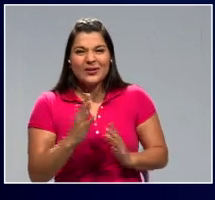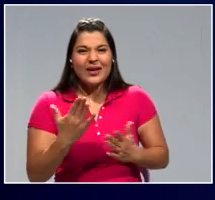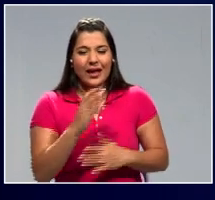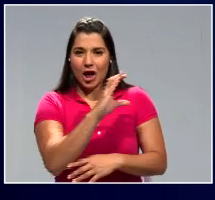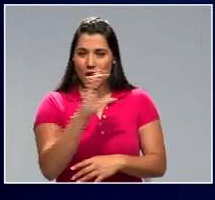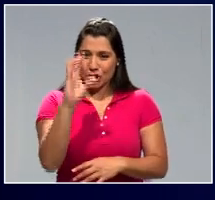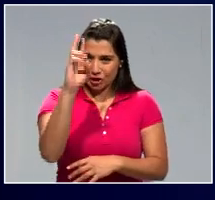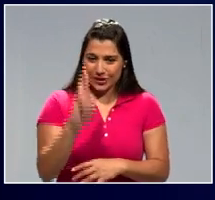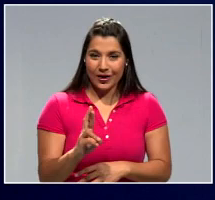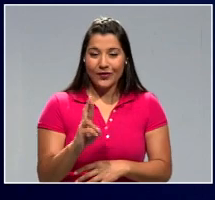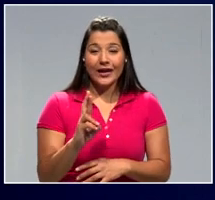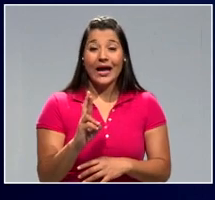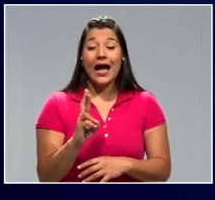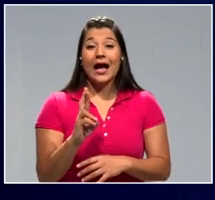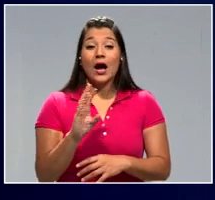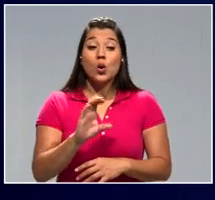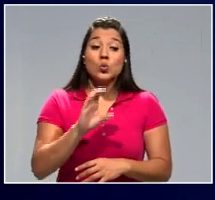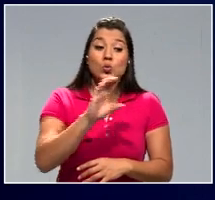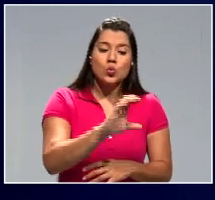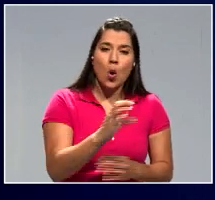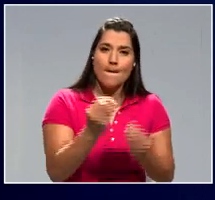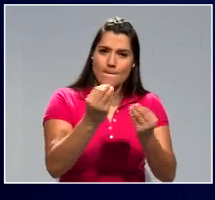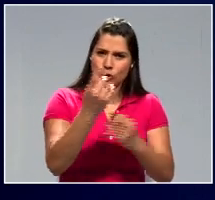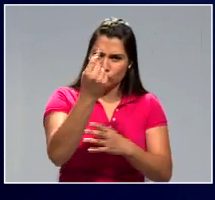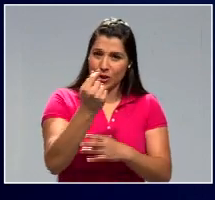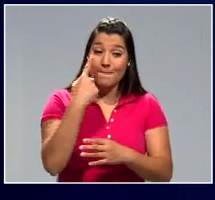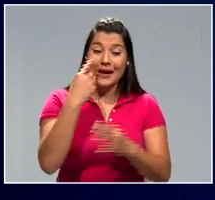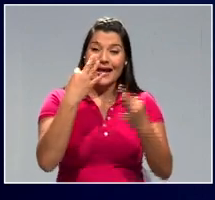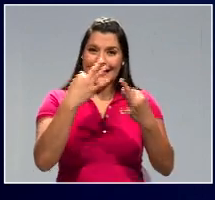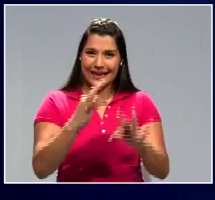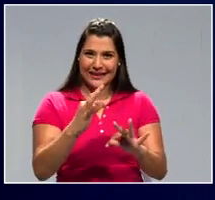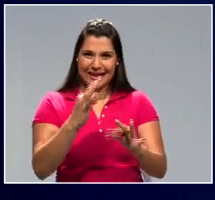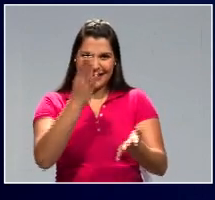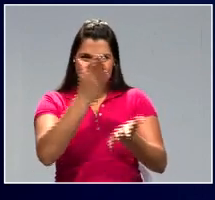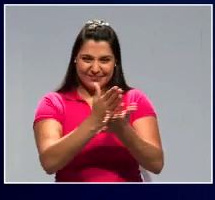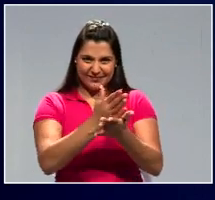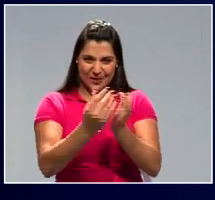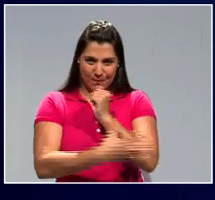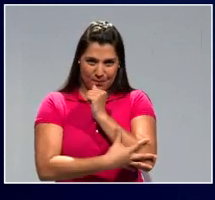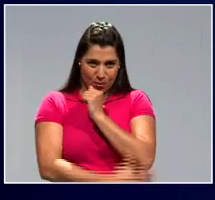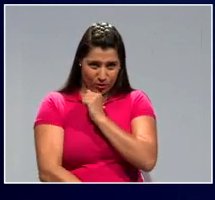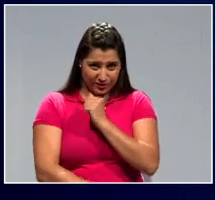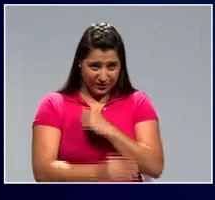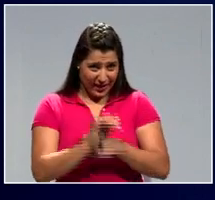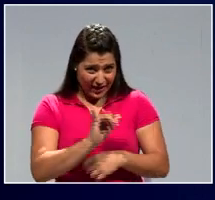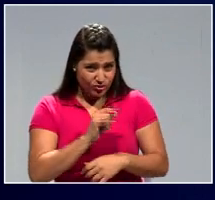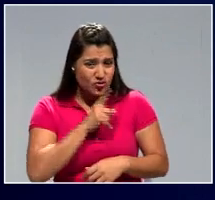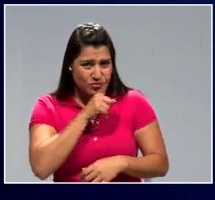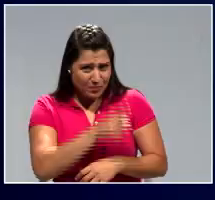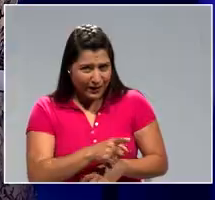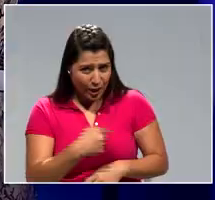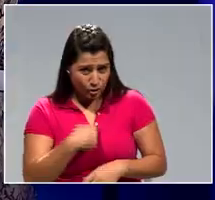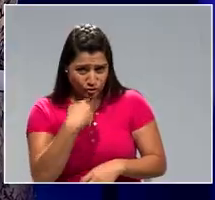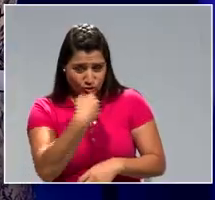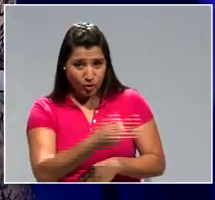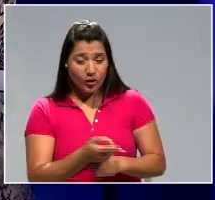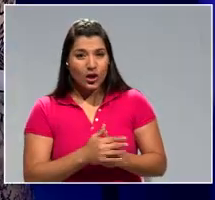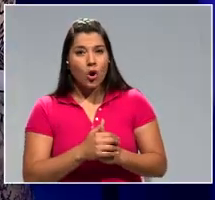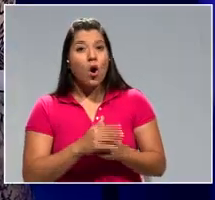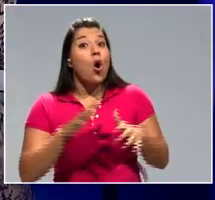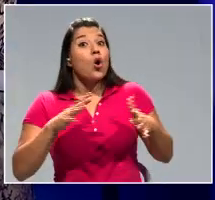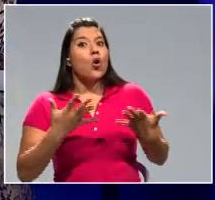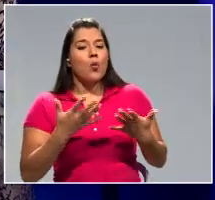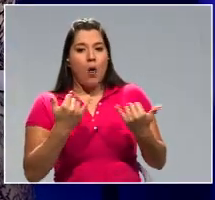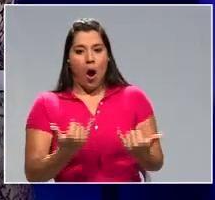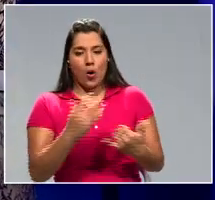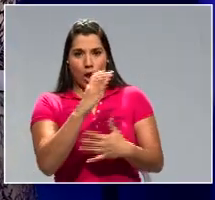Costa Rica destina muchos recursos a combatir la pobreza. ¿Es verdad esa afirmación que hice? ¿Cómo estamos